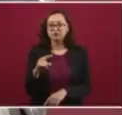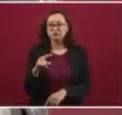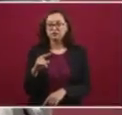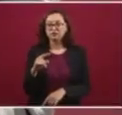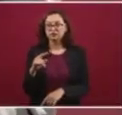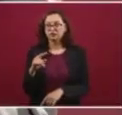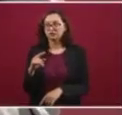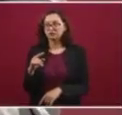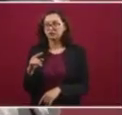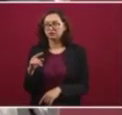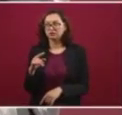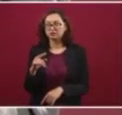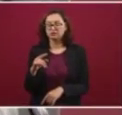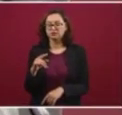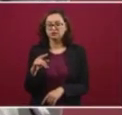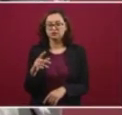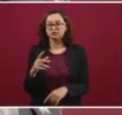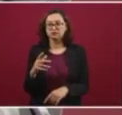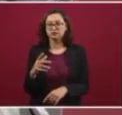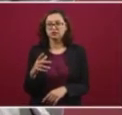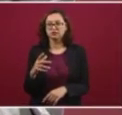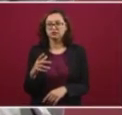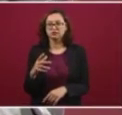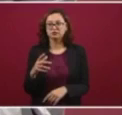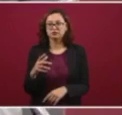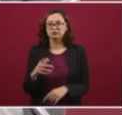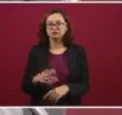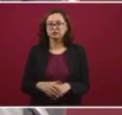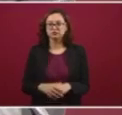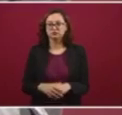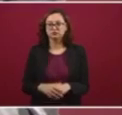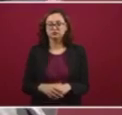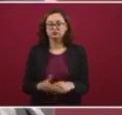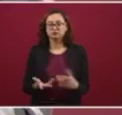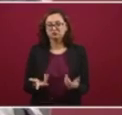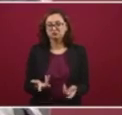fueron los que votaron